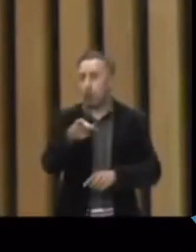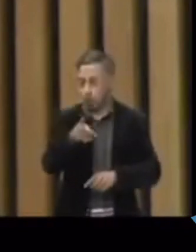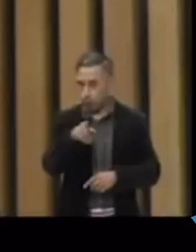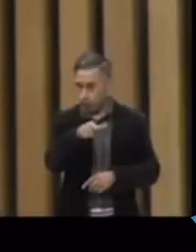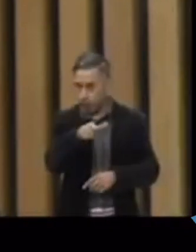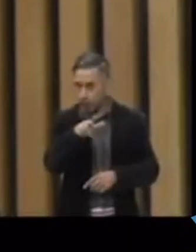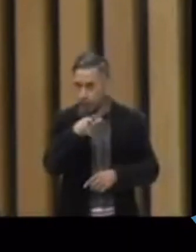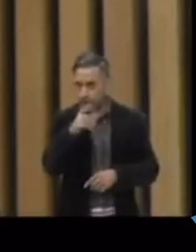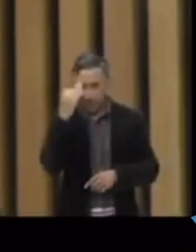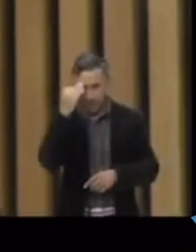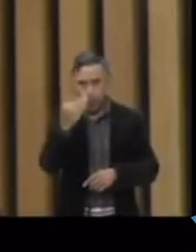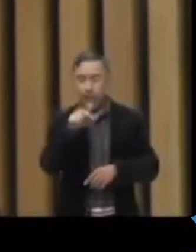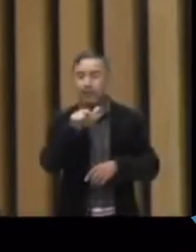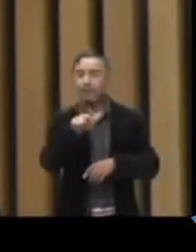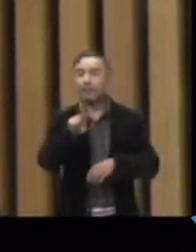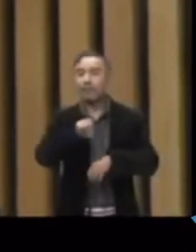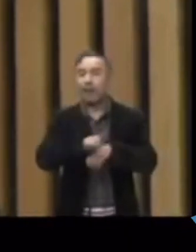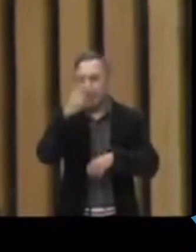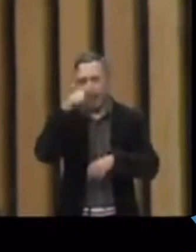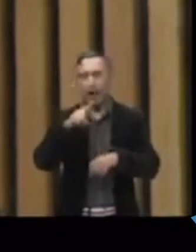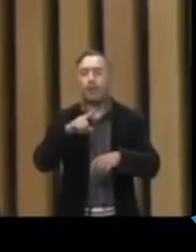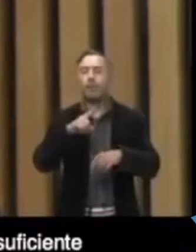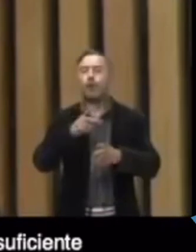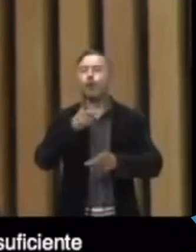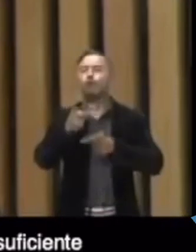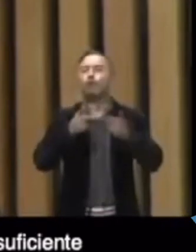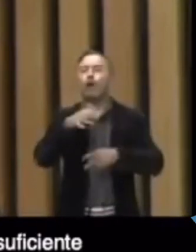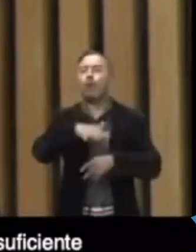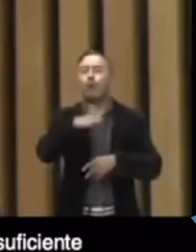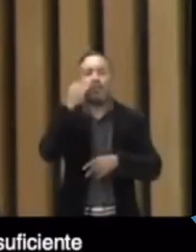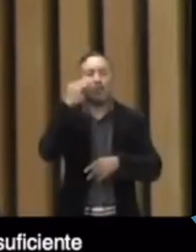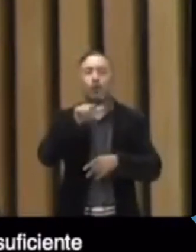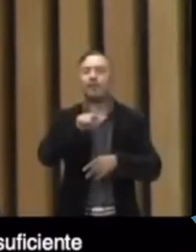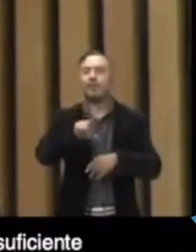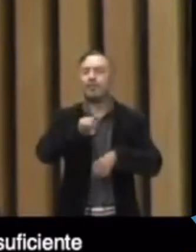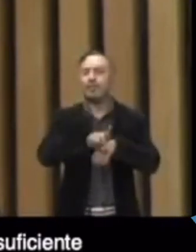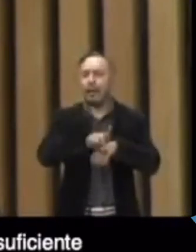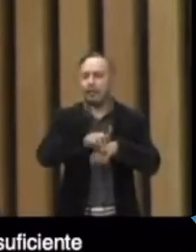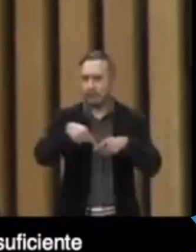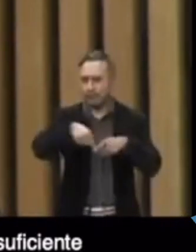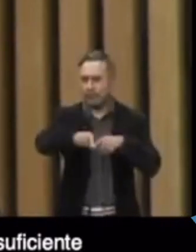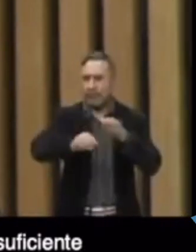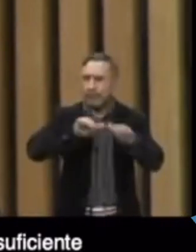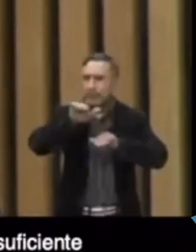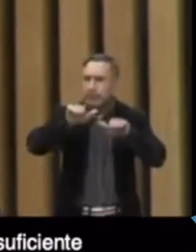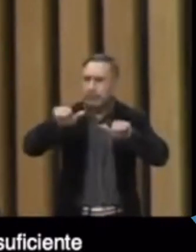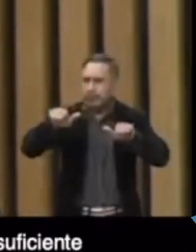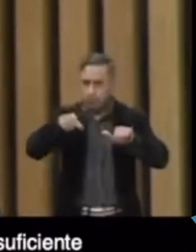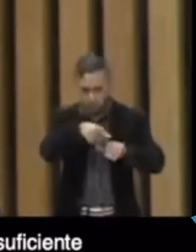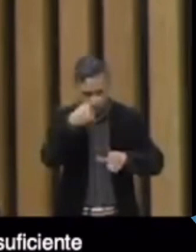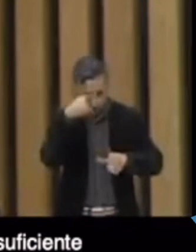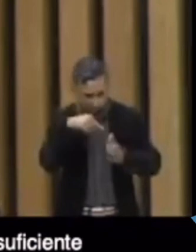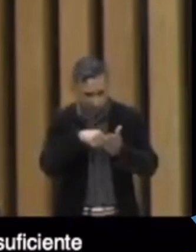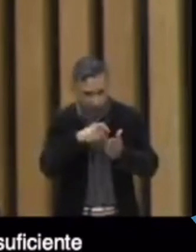17 días de difusión a la consulta popular en 17 días creen que va a ir a votar